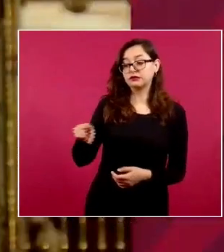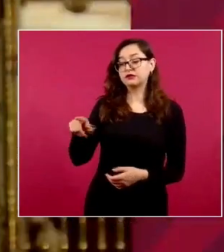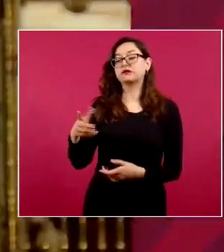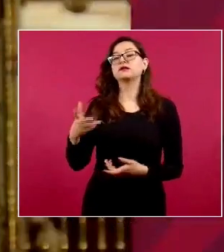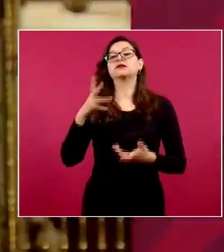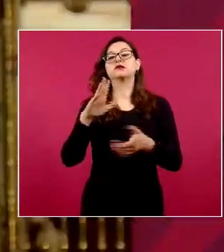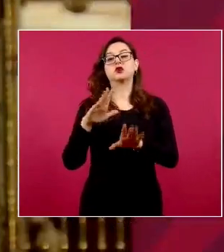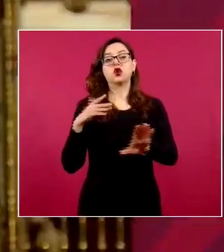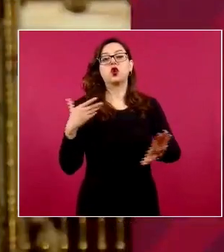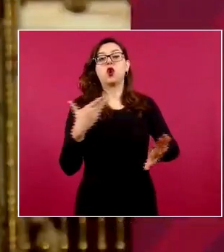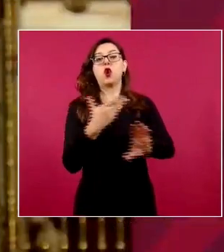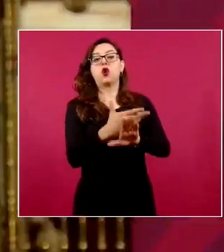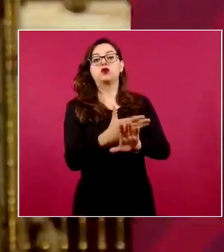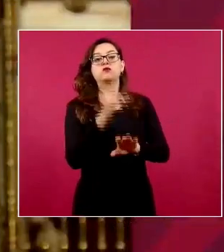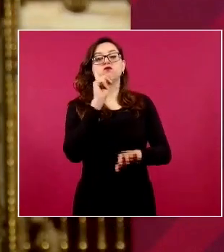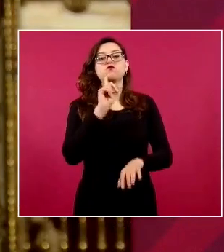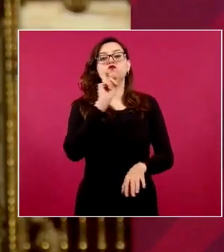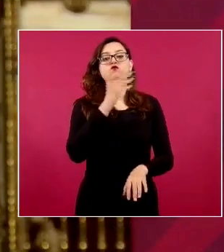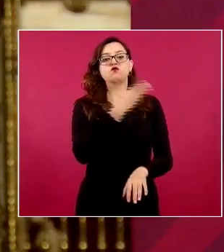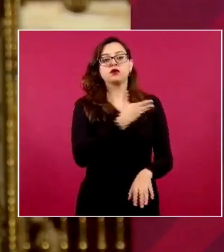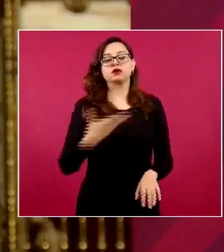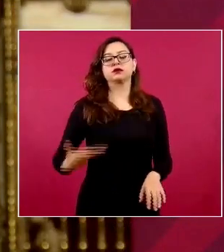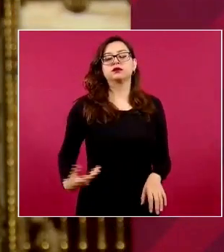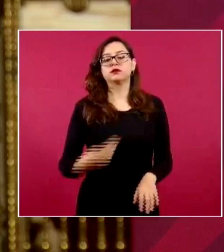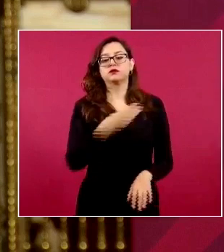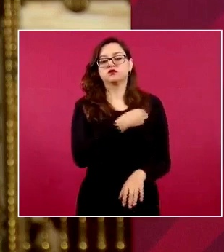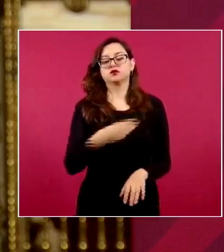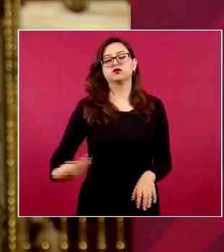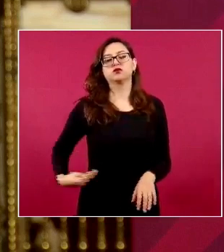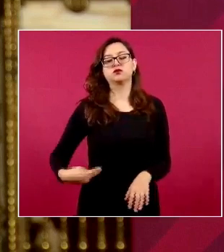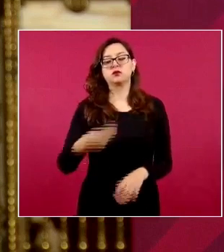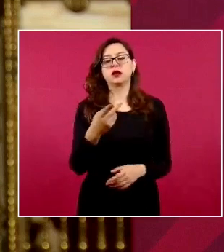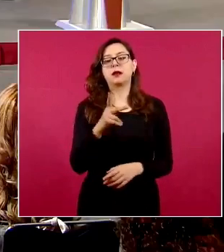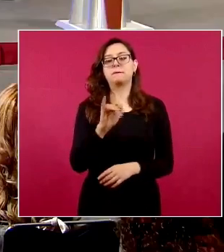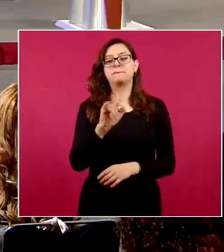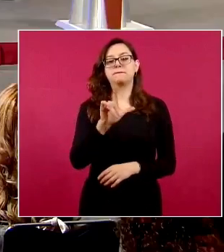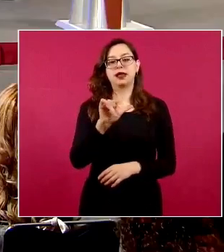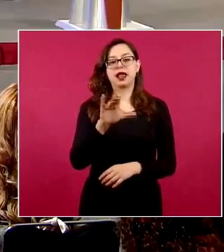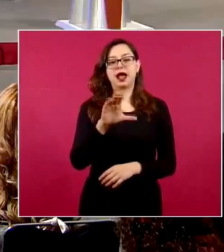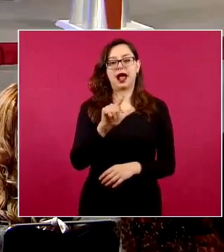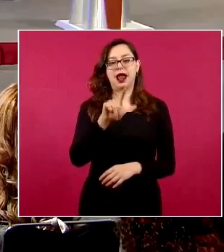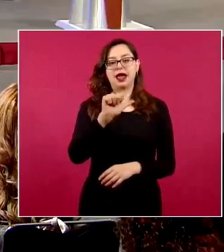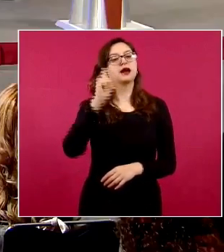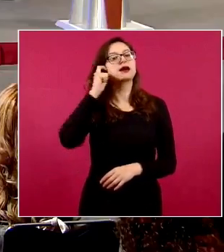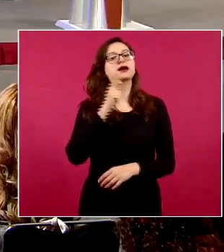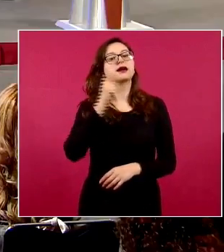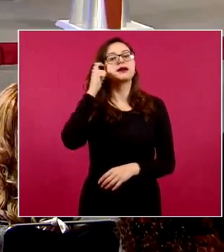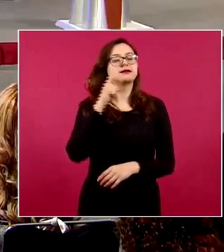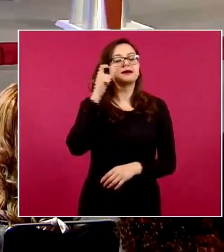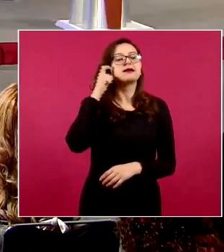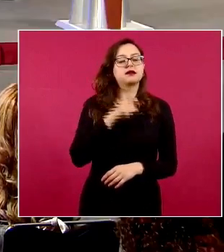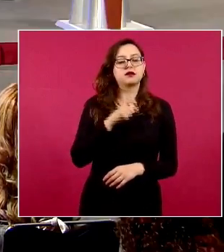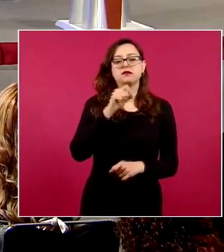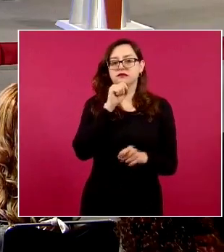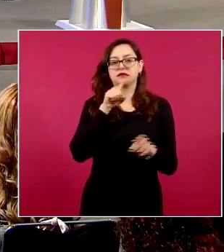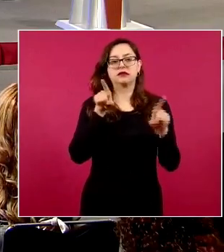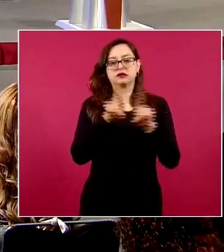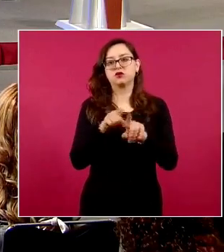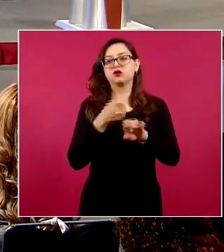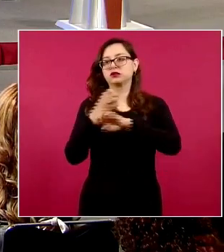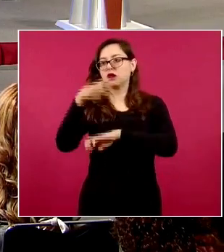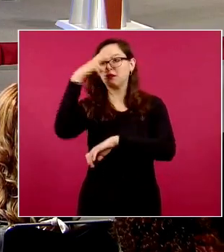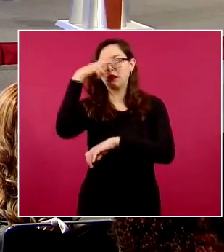presidenta municipal de Pilcaya, Guerrero, y otros hechos de violencia también en la zona del Estado de